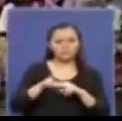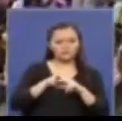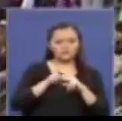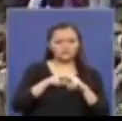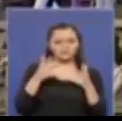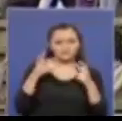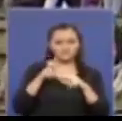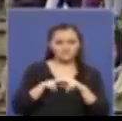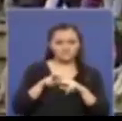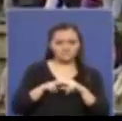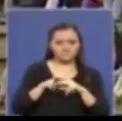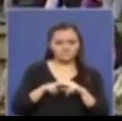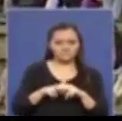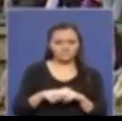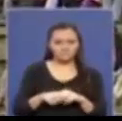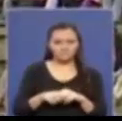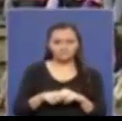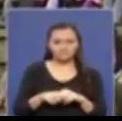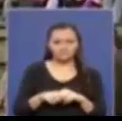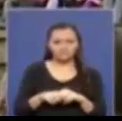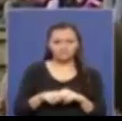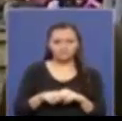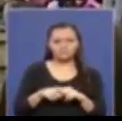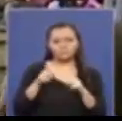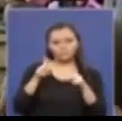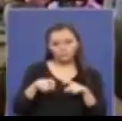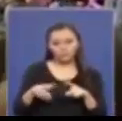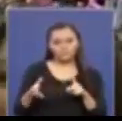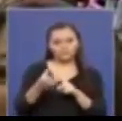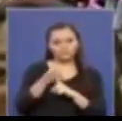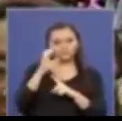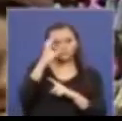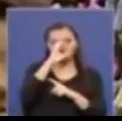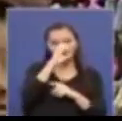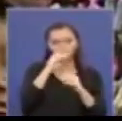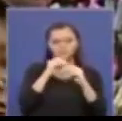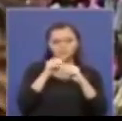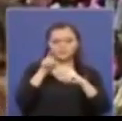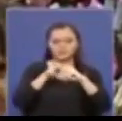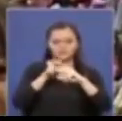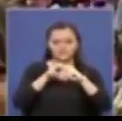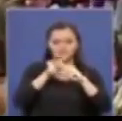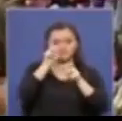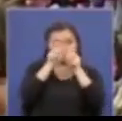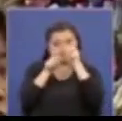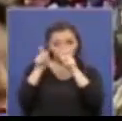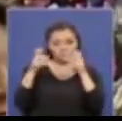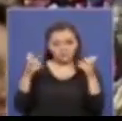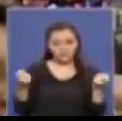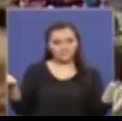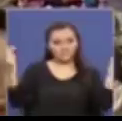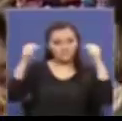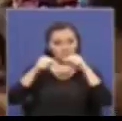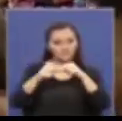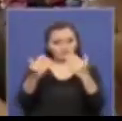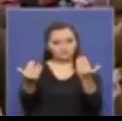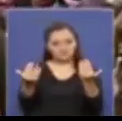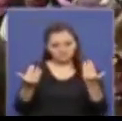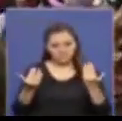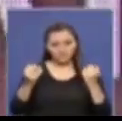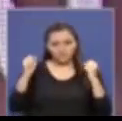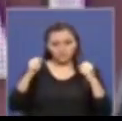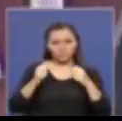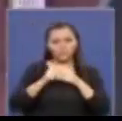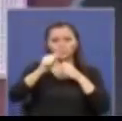sillitas por ahí. Bueno, traten de conseguir. Pero de todos modos, los compañeros que quieran avanzar hasta acá, por favor, lo pueden